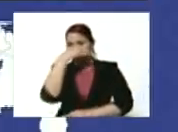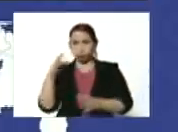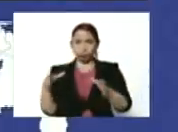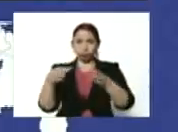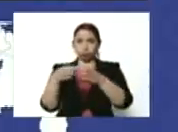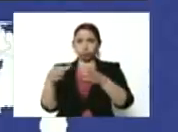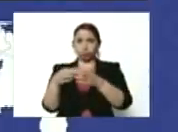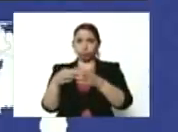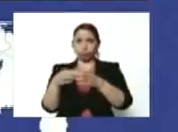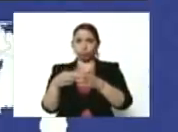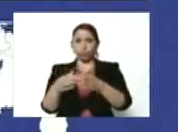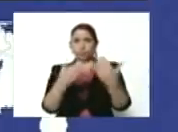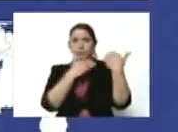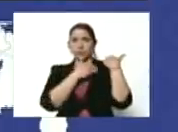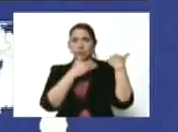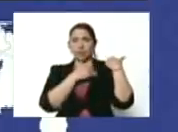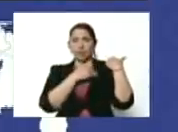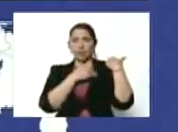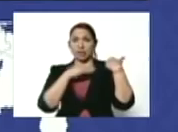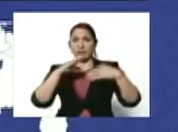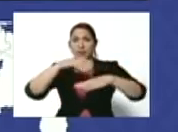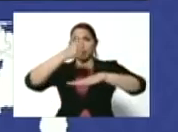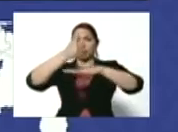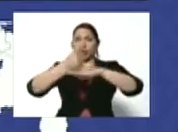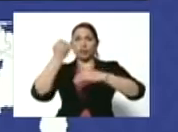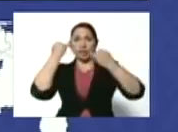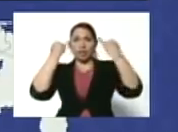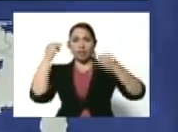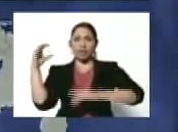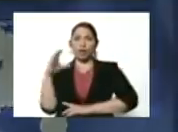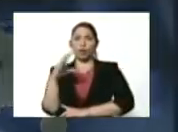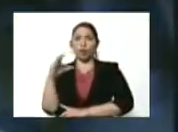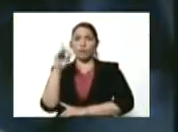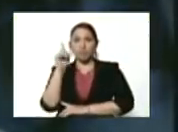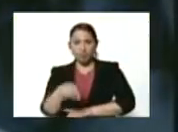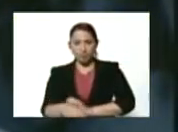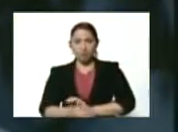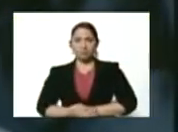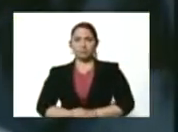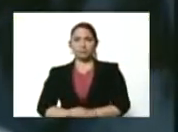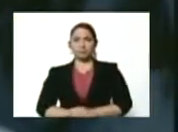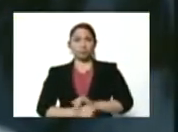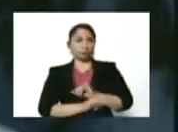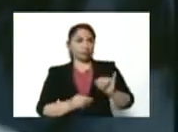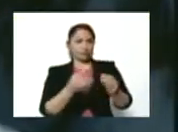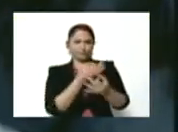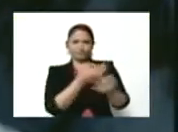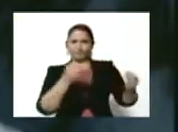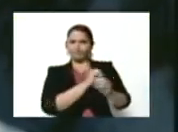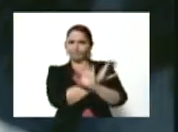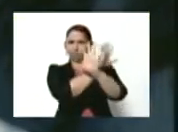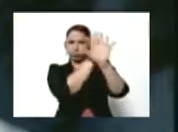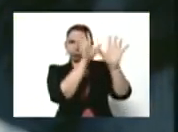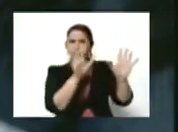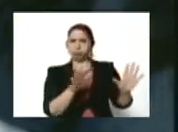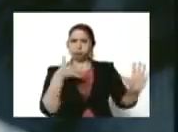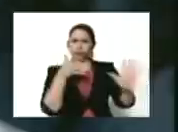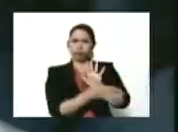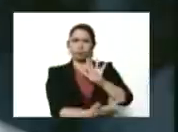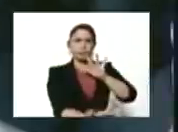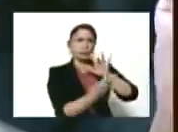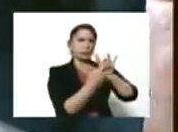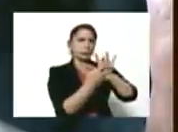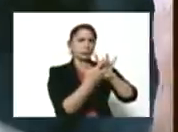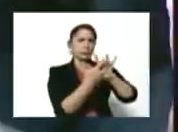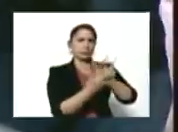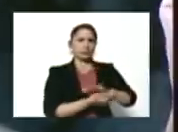la Dirección de Inteligencia de Colombia. También ya queda perfectamente clara la relación de